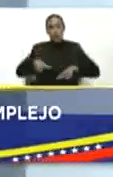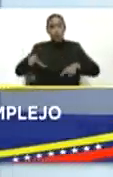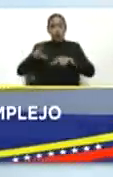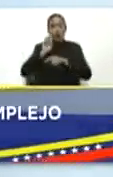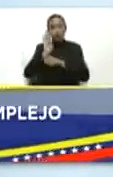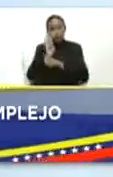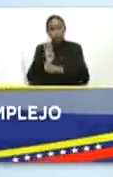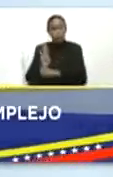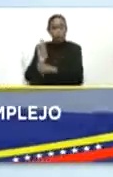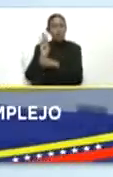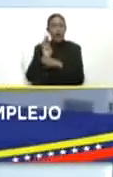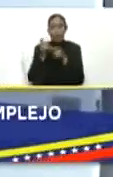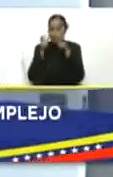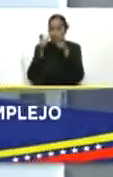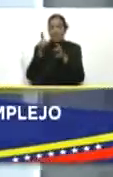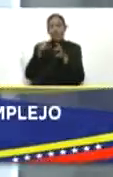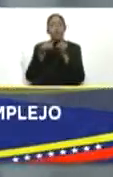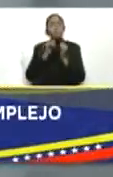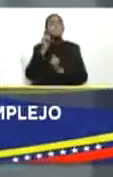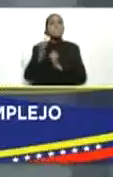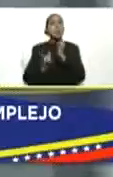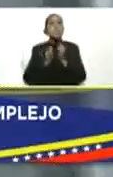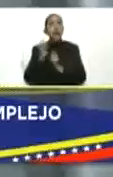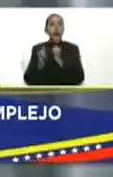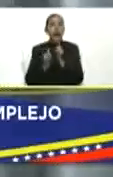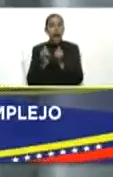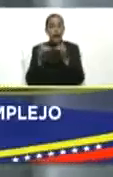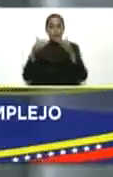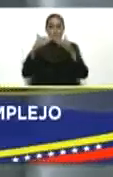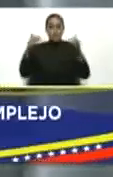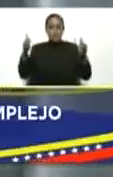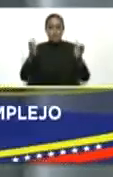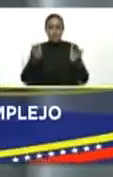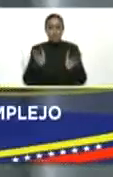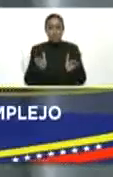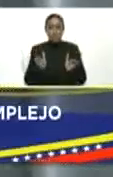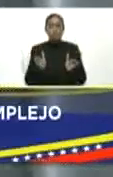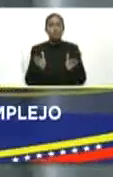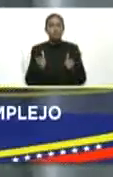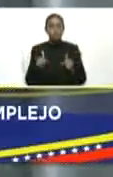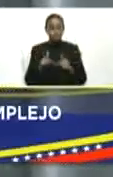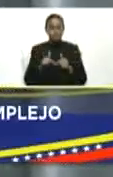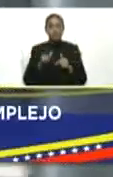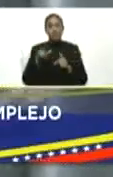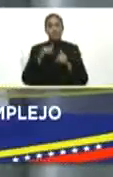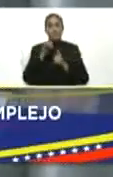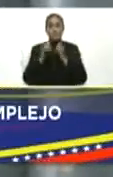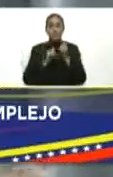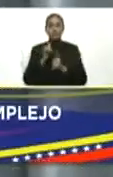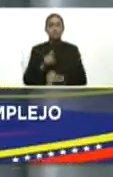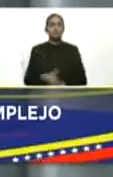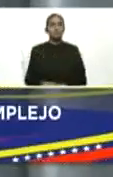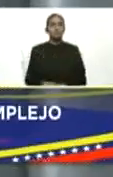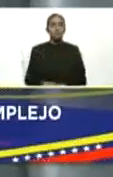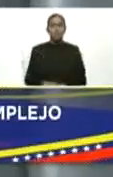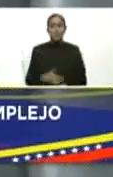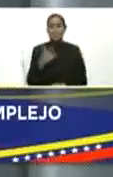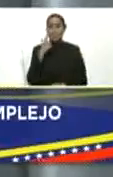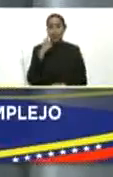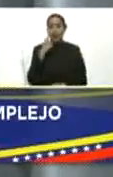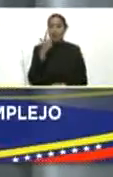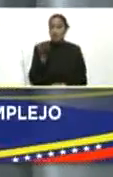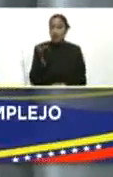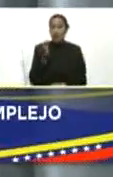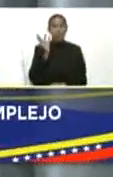la vigilancia fetal y el monitoreo de la. El estudio preanestésico es clave. ¿Cómo no? Para saber la tolerancia del cuerpo. Las jóvenes.